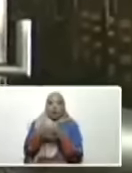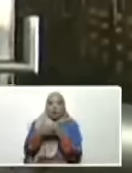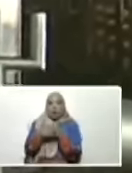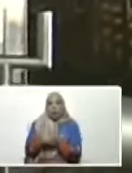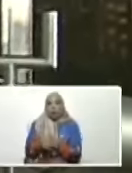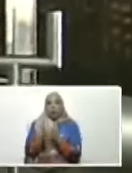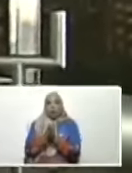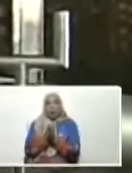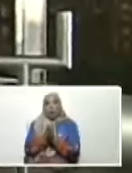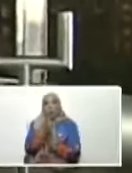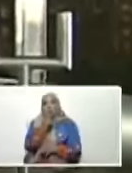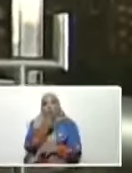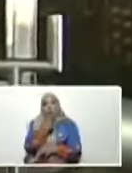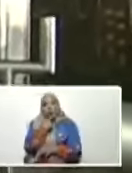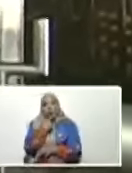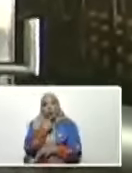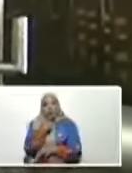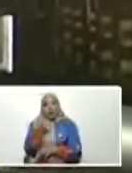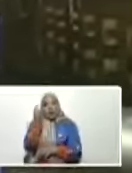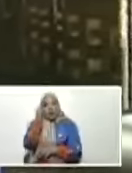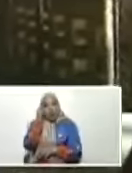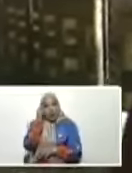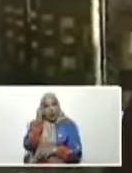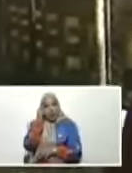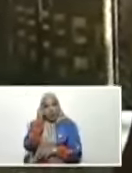es un recuerdo bonito. Hay que ponerle la fecha.